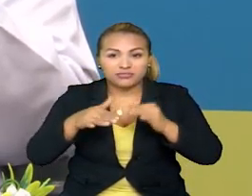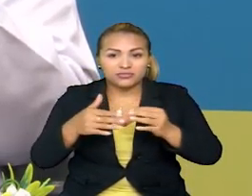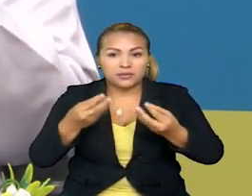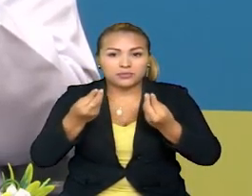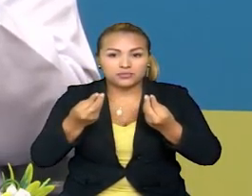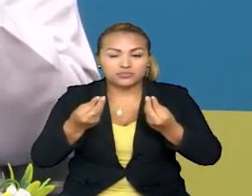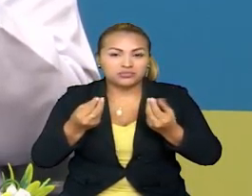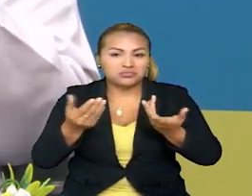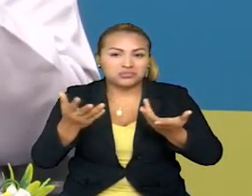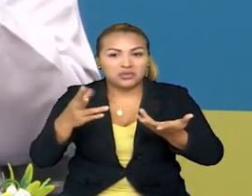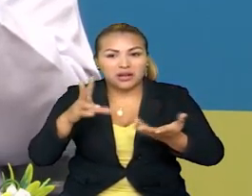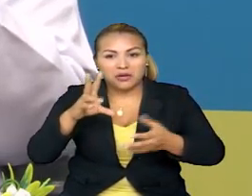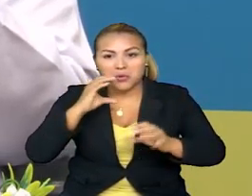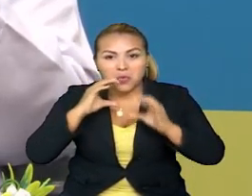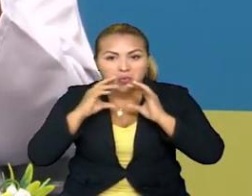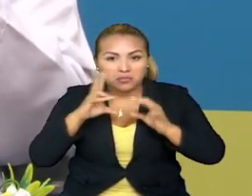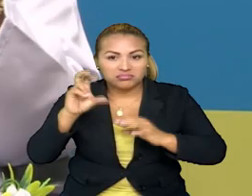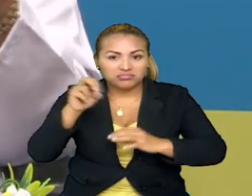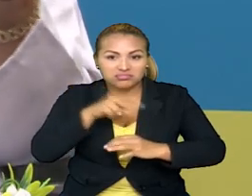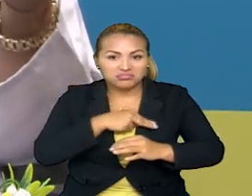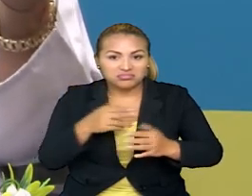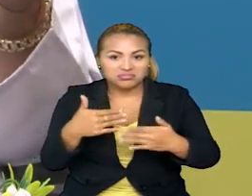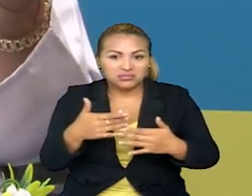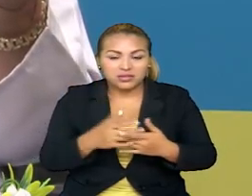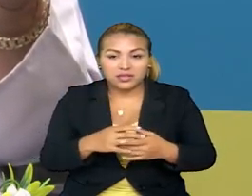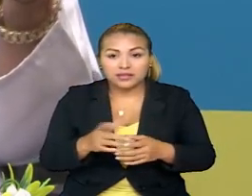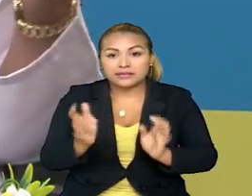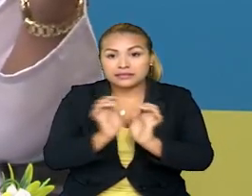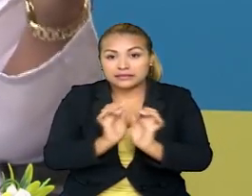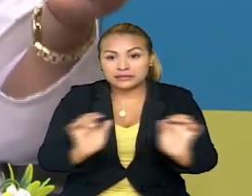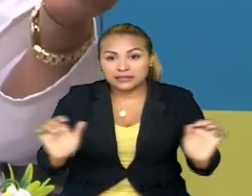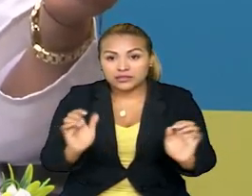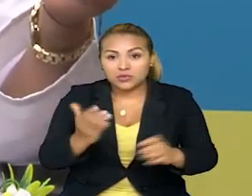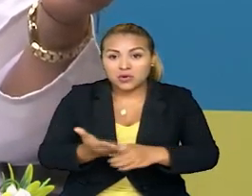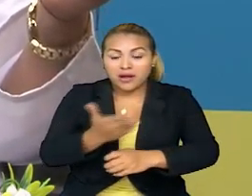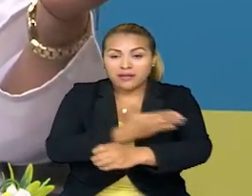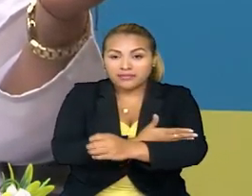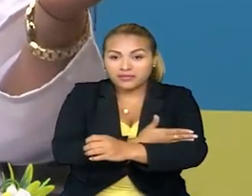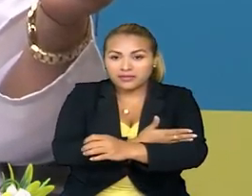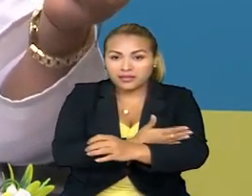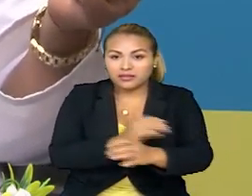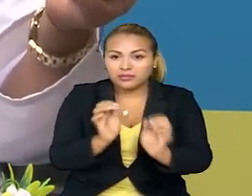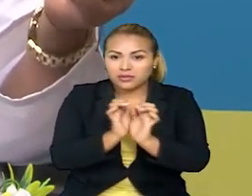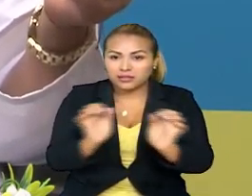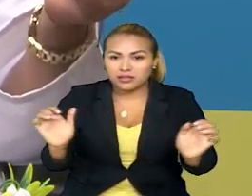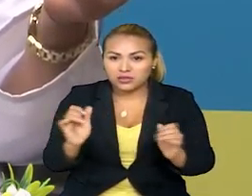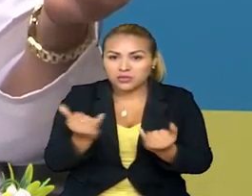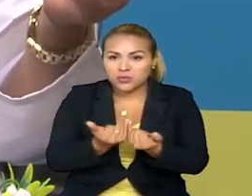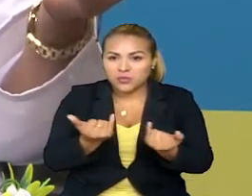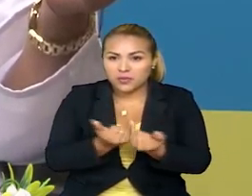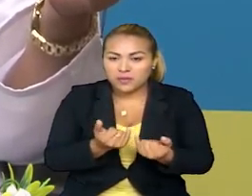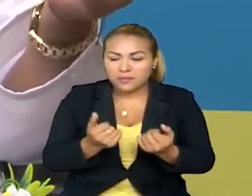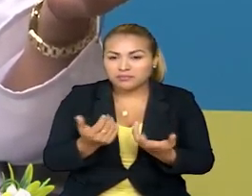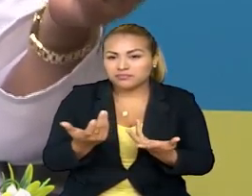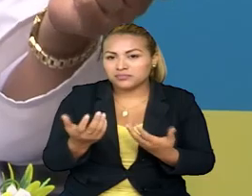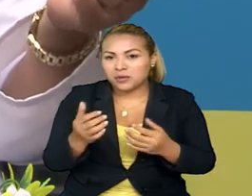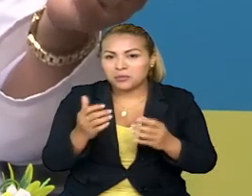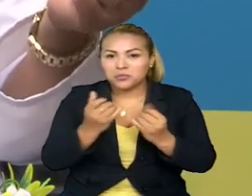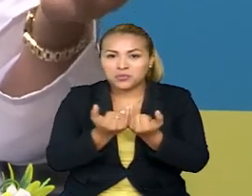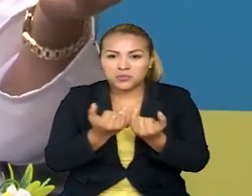saludable porque actualmente vemos que el niño ante el niño le damos una muñeca a la niña a los